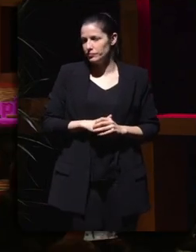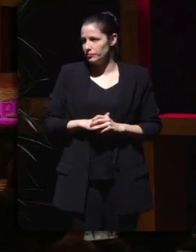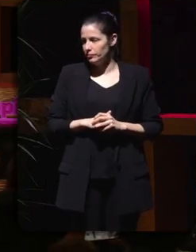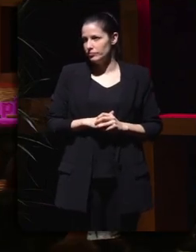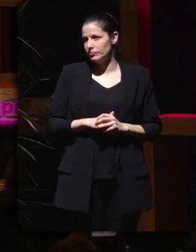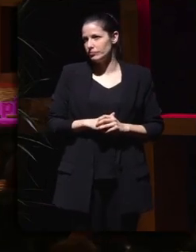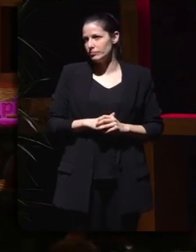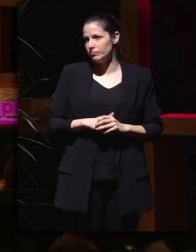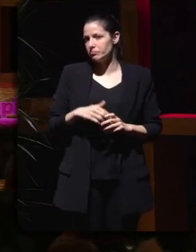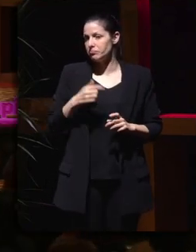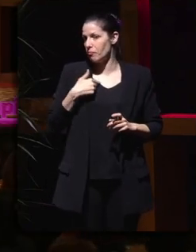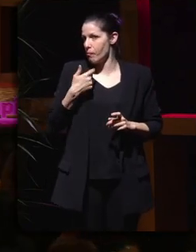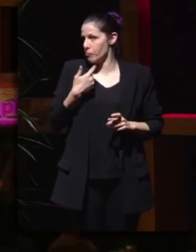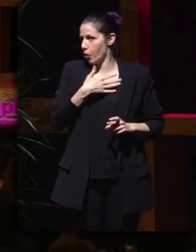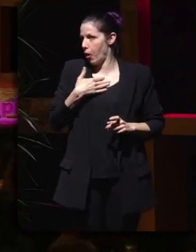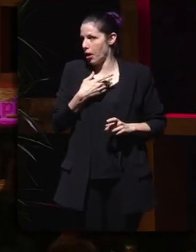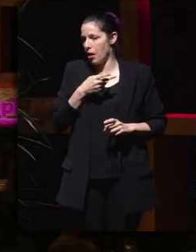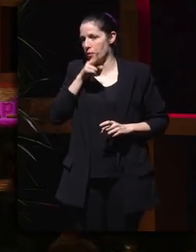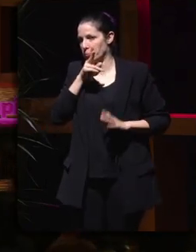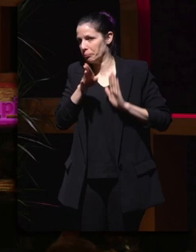yo con tal de seguir hablando